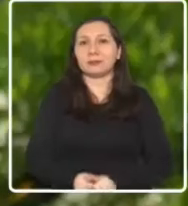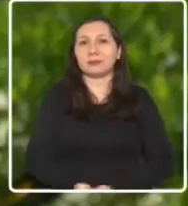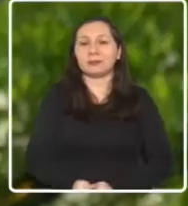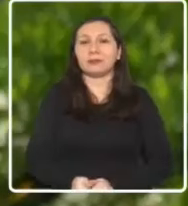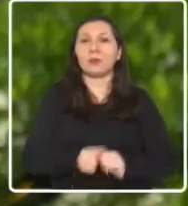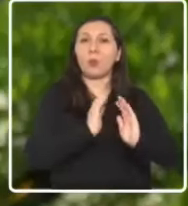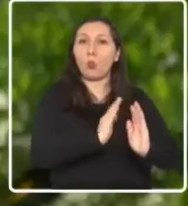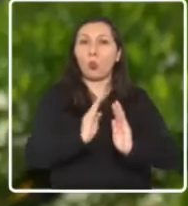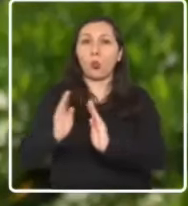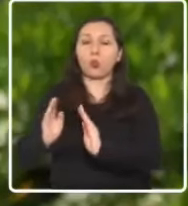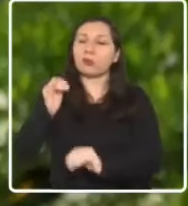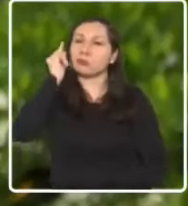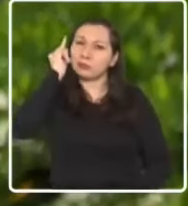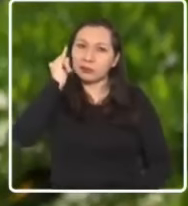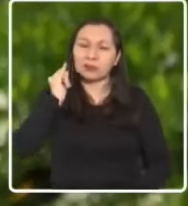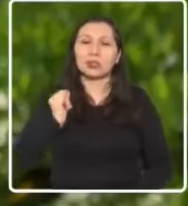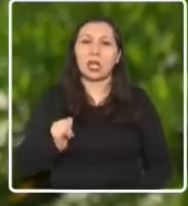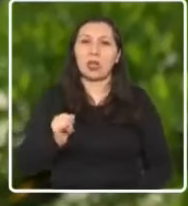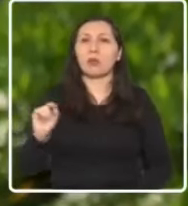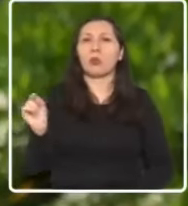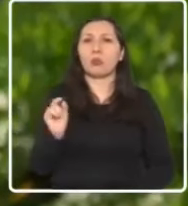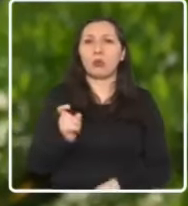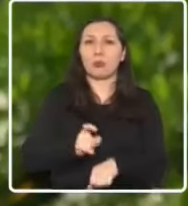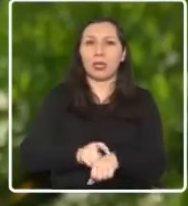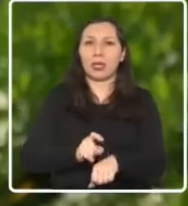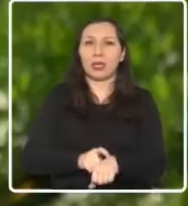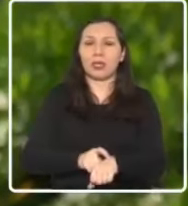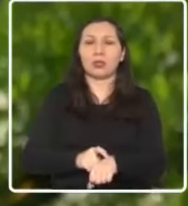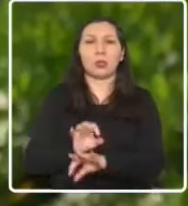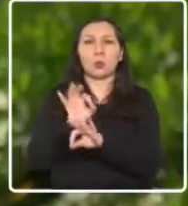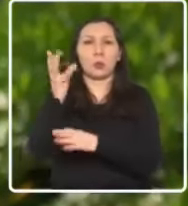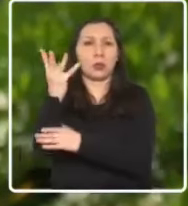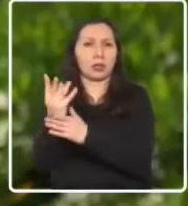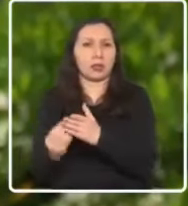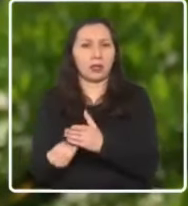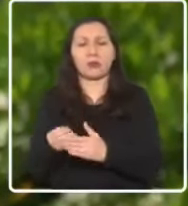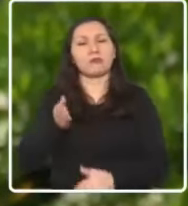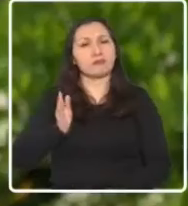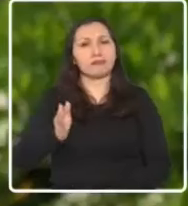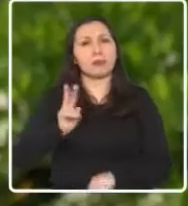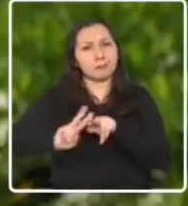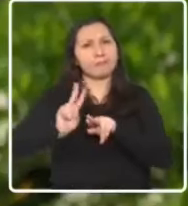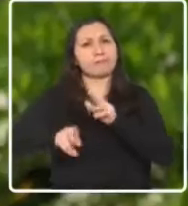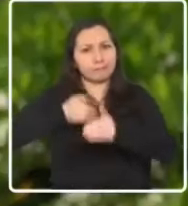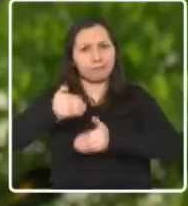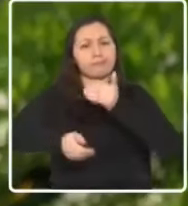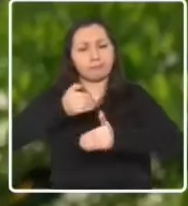de un orden que siempre es provisorio, inacabado y en permanente